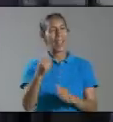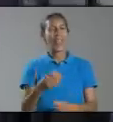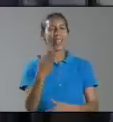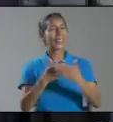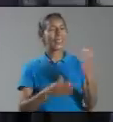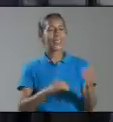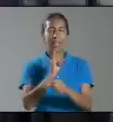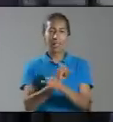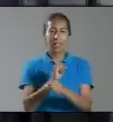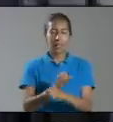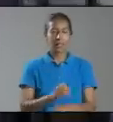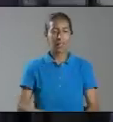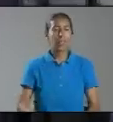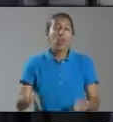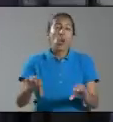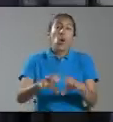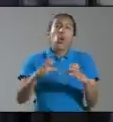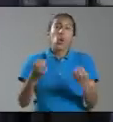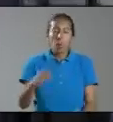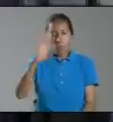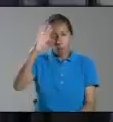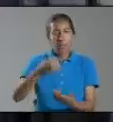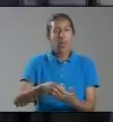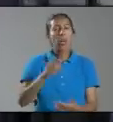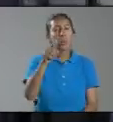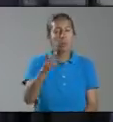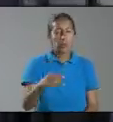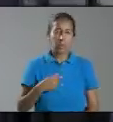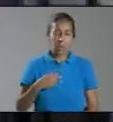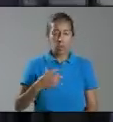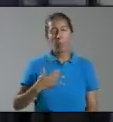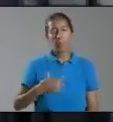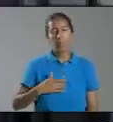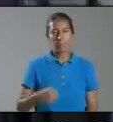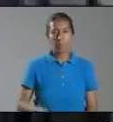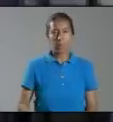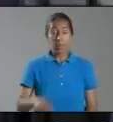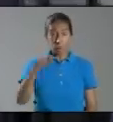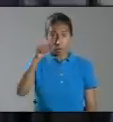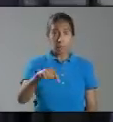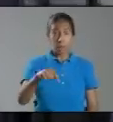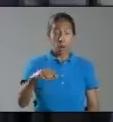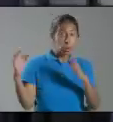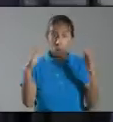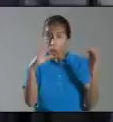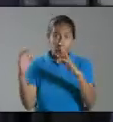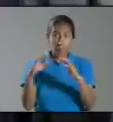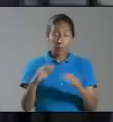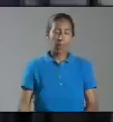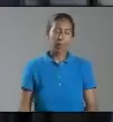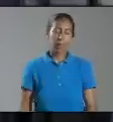¿Cómo cree que me sentía? Si todavía estoy en la batalla, cuando una